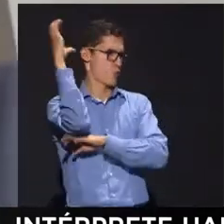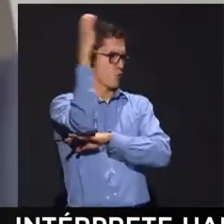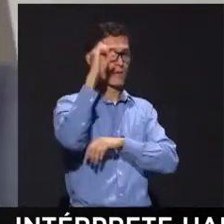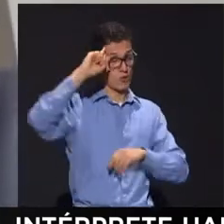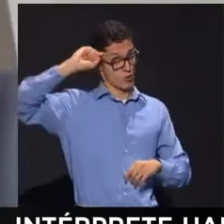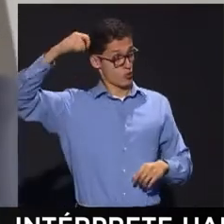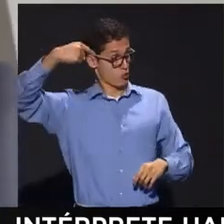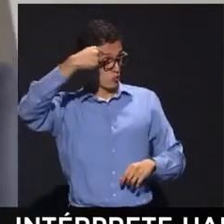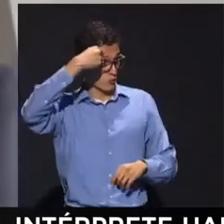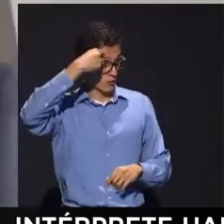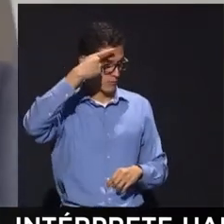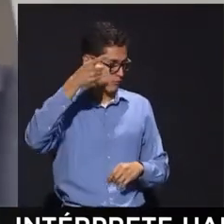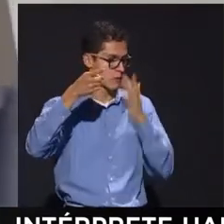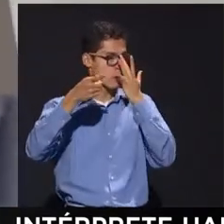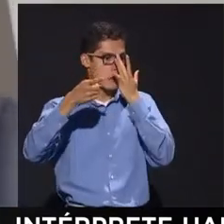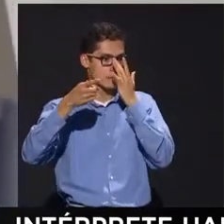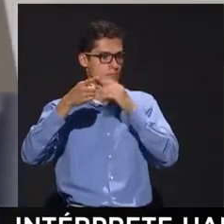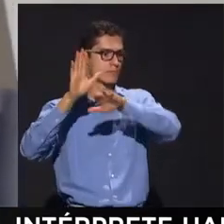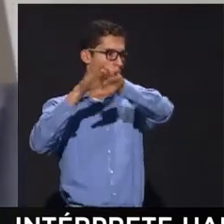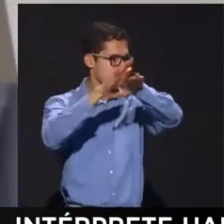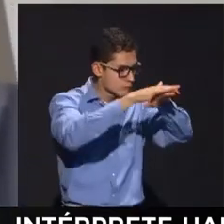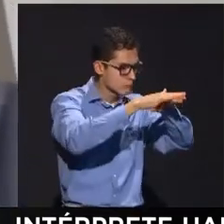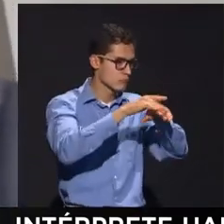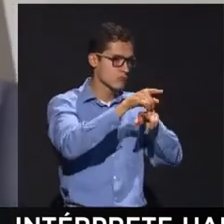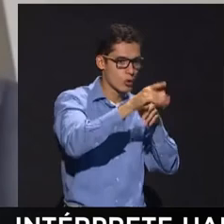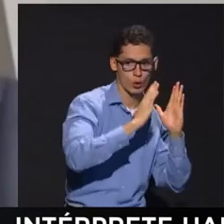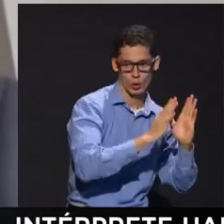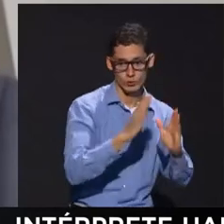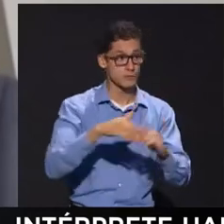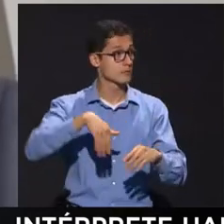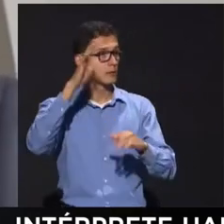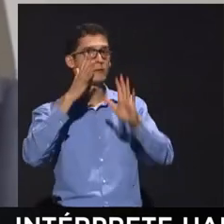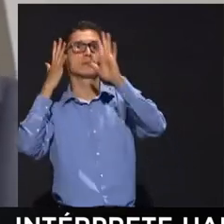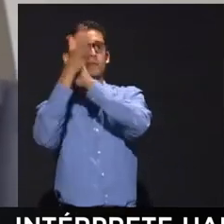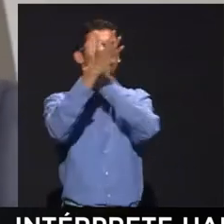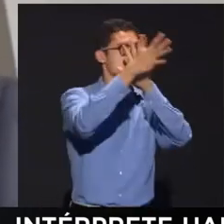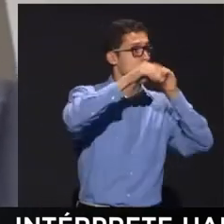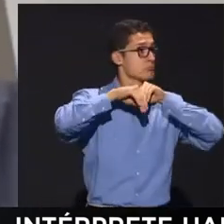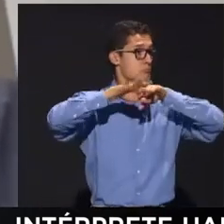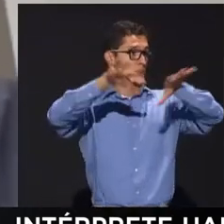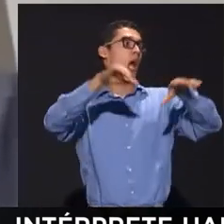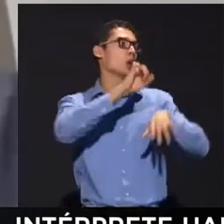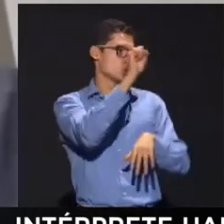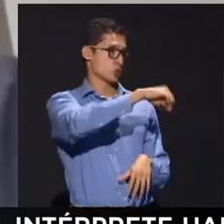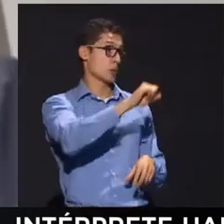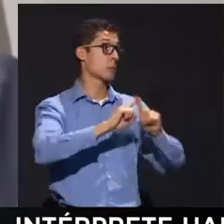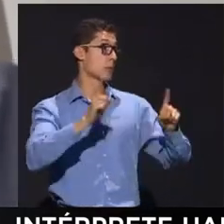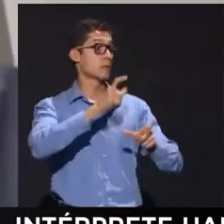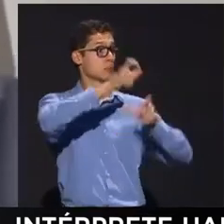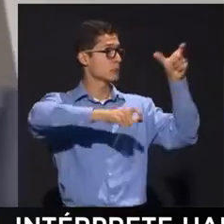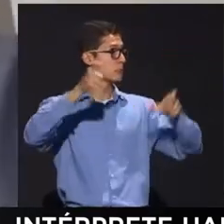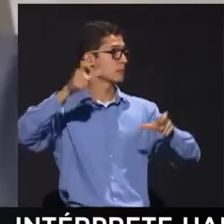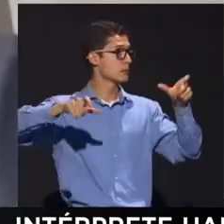de comunicación informen, sino que desinformen. La gente vive permanentemente desinformada para